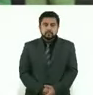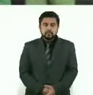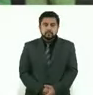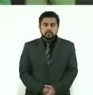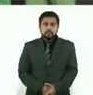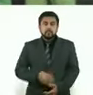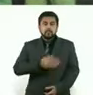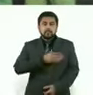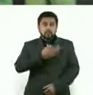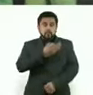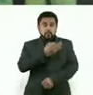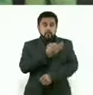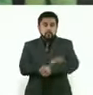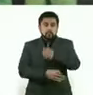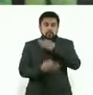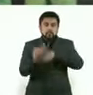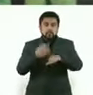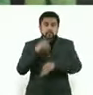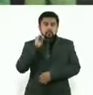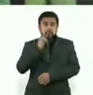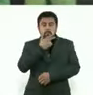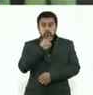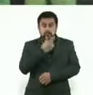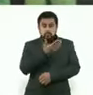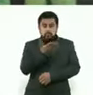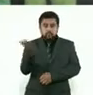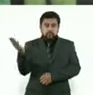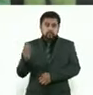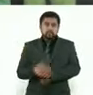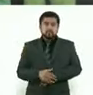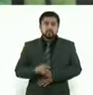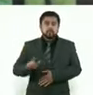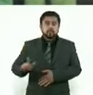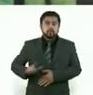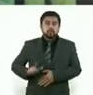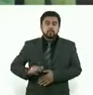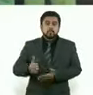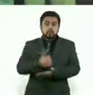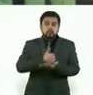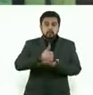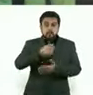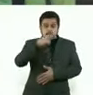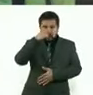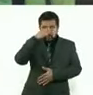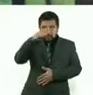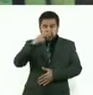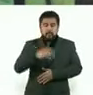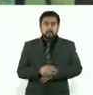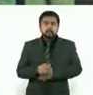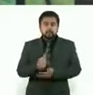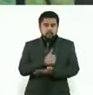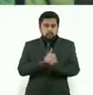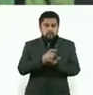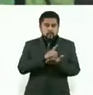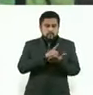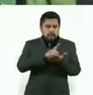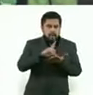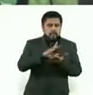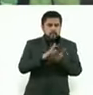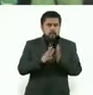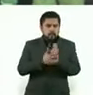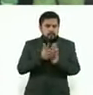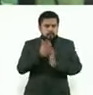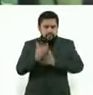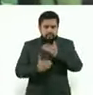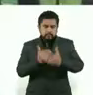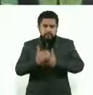Muy buenas noches, tengan todas y todos ustedes. El gobierno de la Ciudad de México, ciudad innovadora y de derechos, les da la más